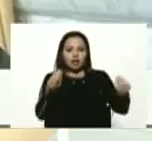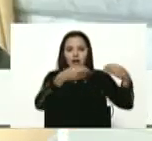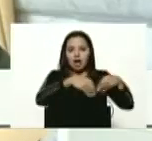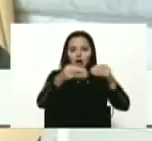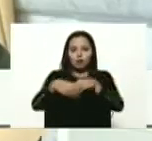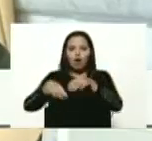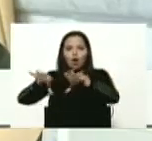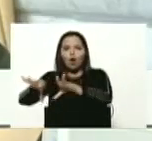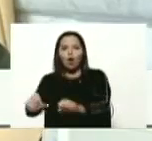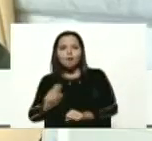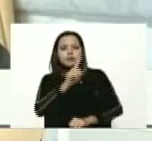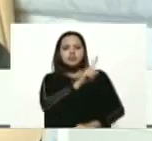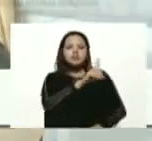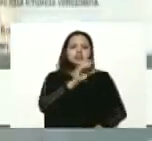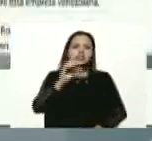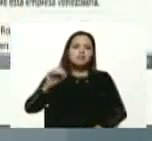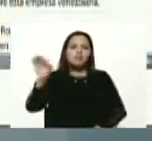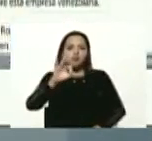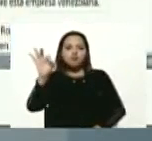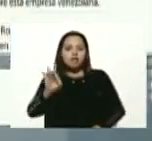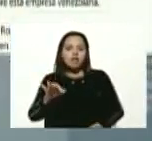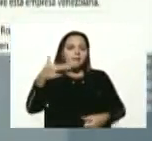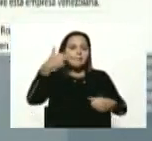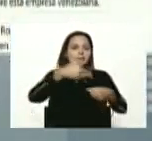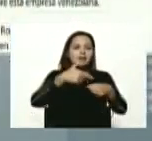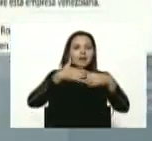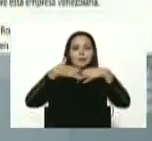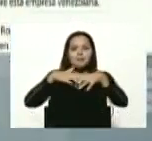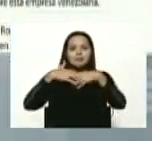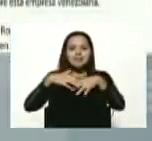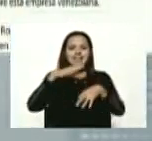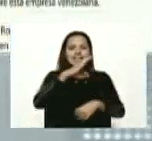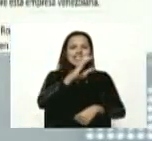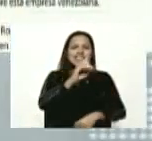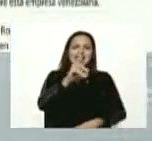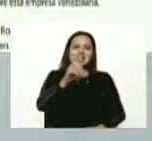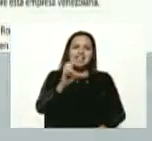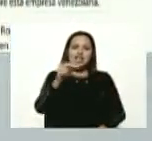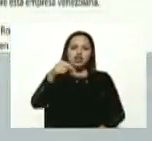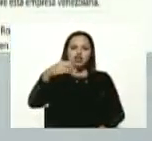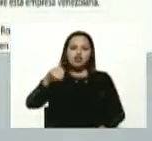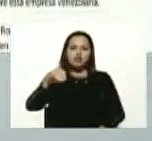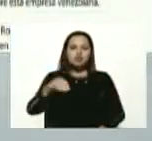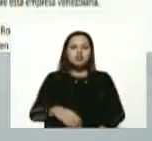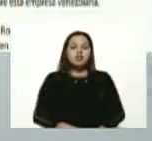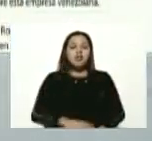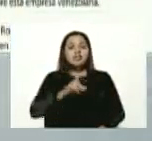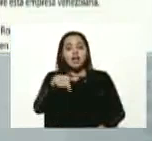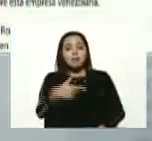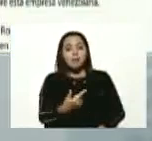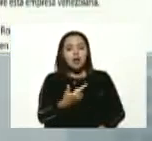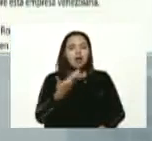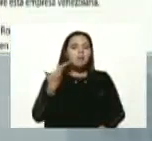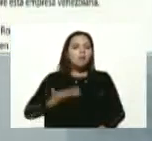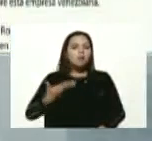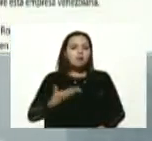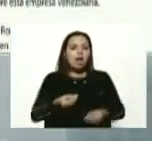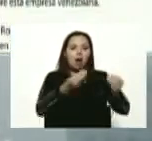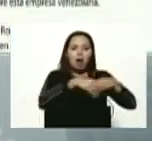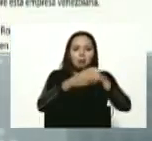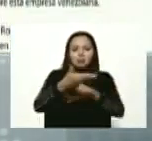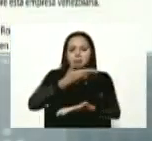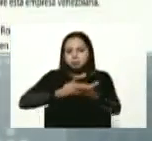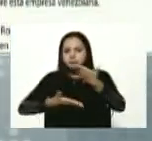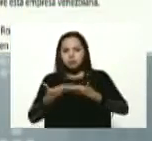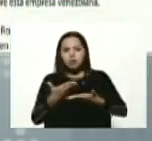del 100% de Petrocedeño. Luego de una importante y armónica negociación para la adquisición del 100% de las acciones